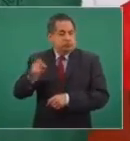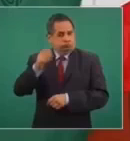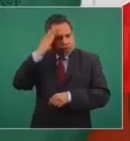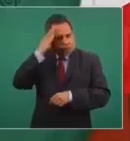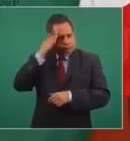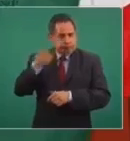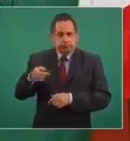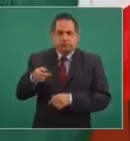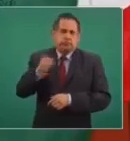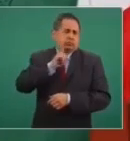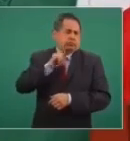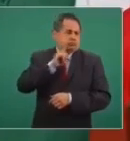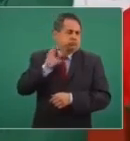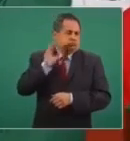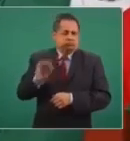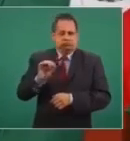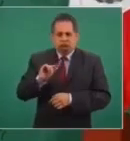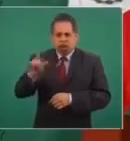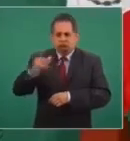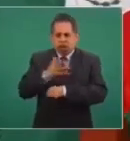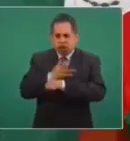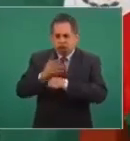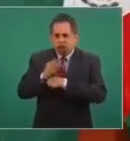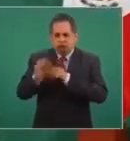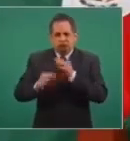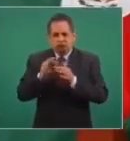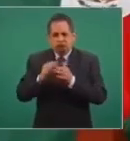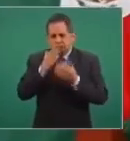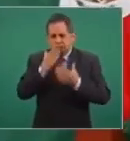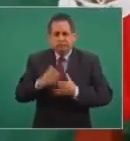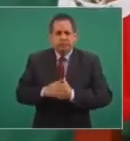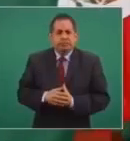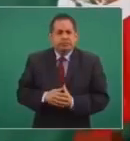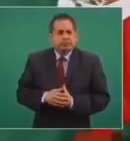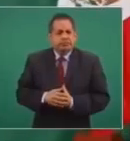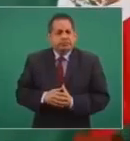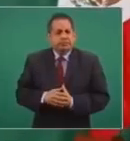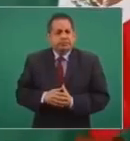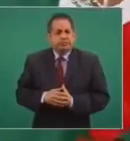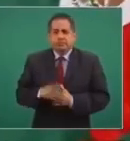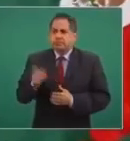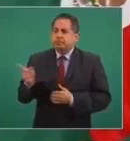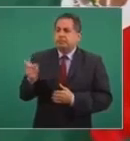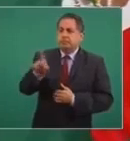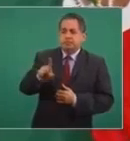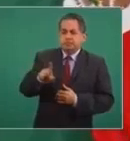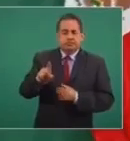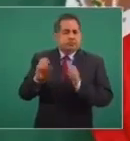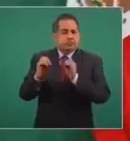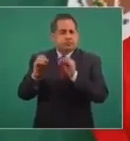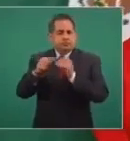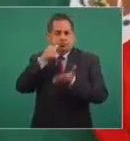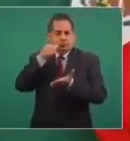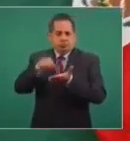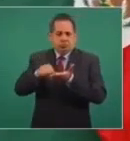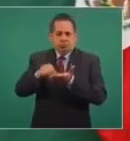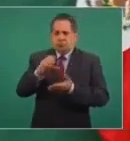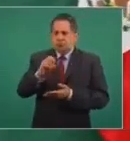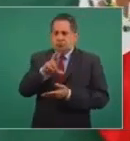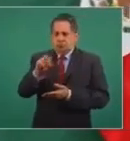de primera, y para correos también